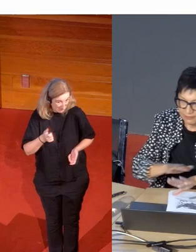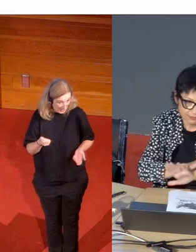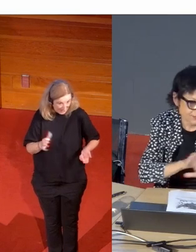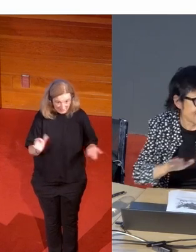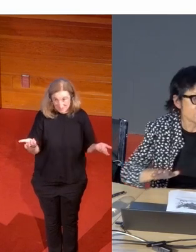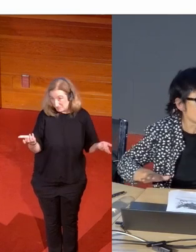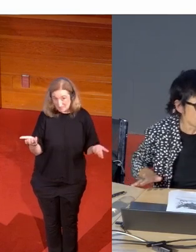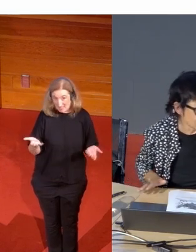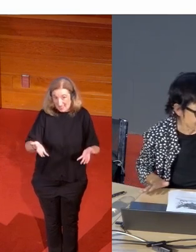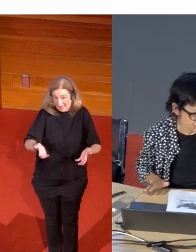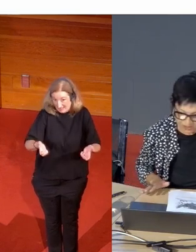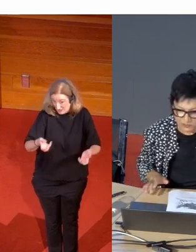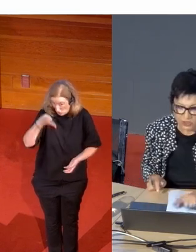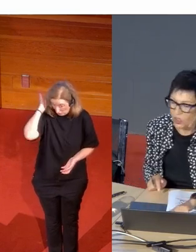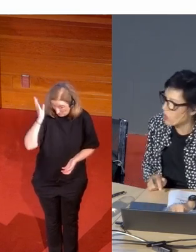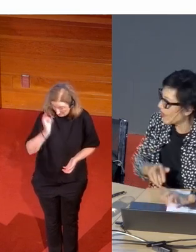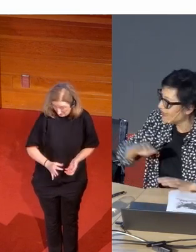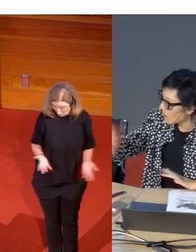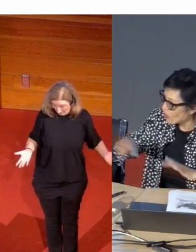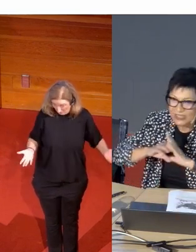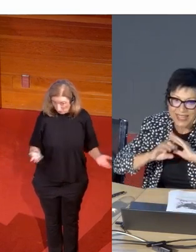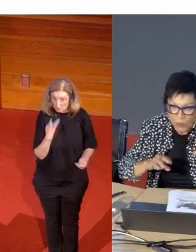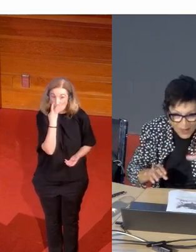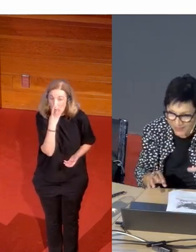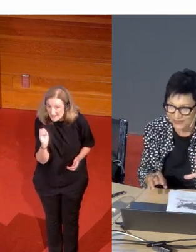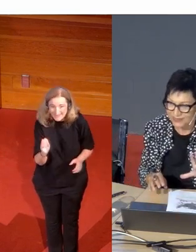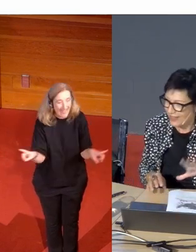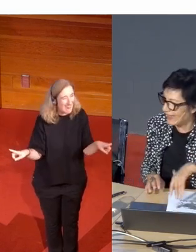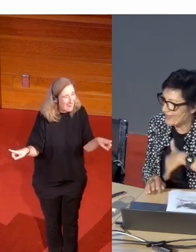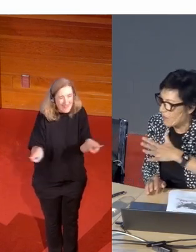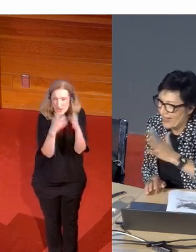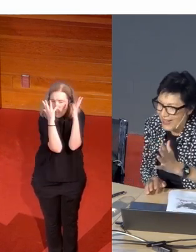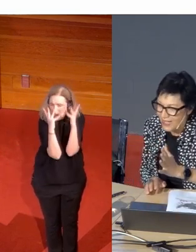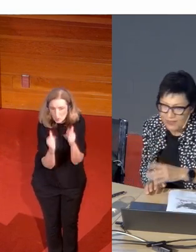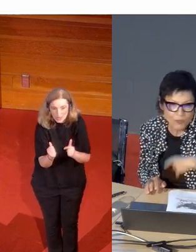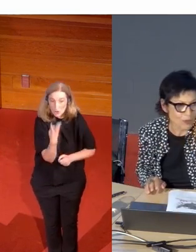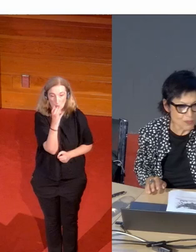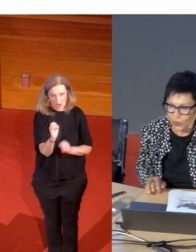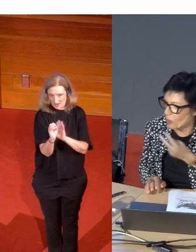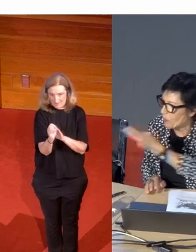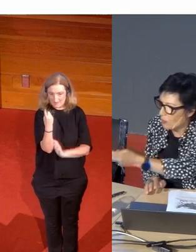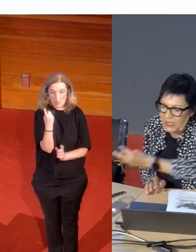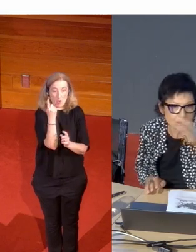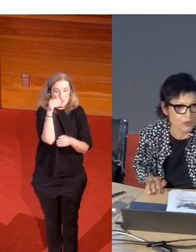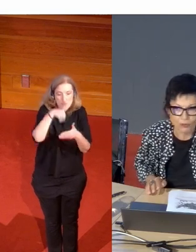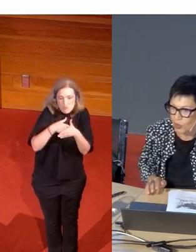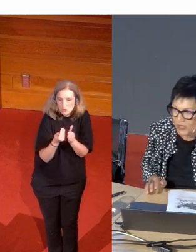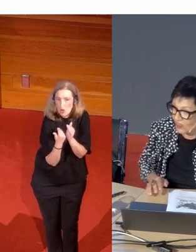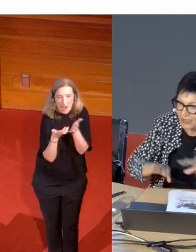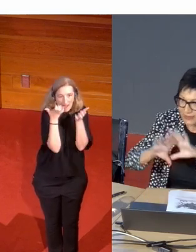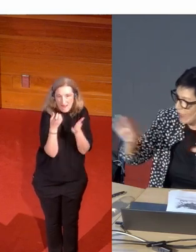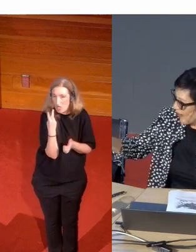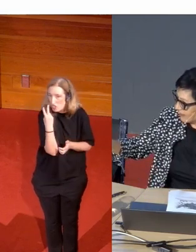Texas ganan los republicanos Pues los 40 votos da igual que Trump gane por un voto por 1000 por